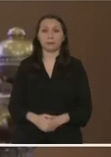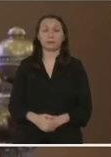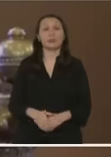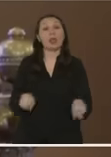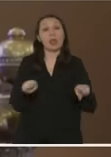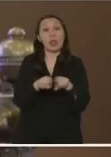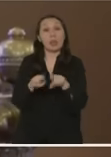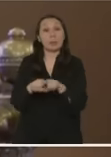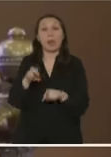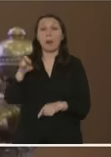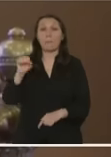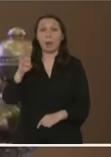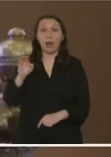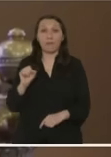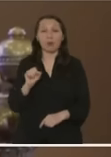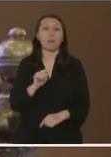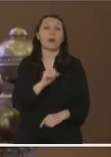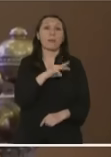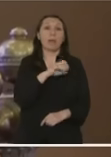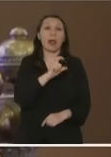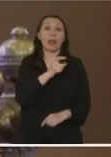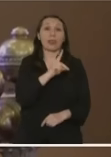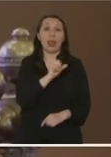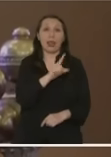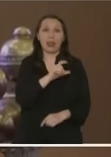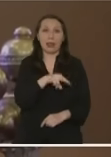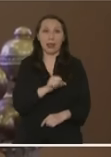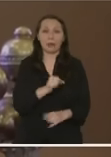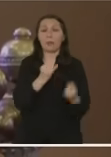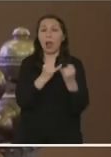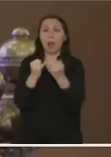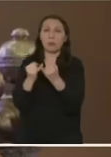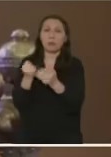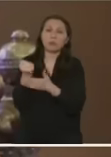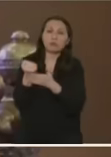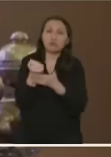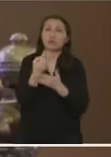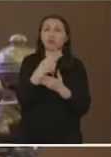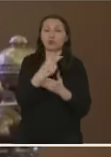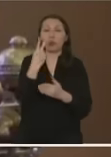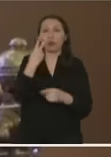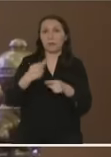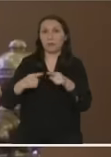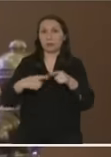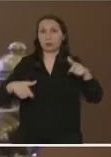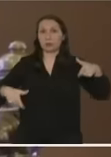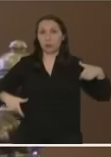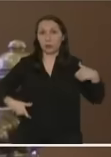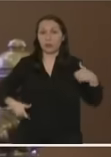sus hermanos Pablo y Magdalena, amigos y colaboradores de sus dos gobiernos,